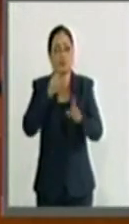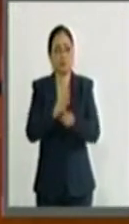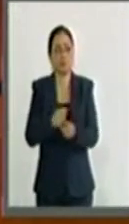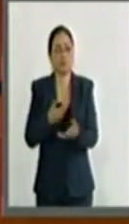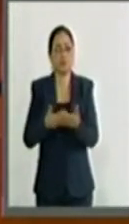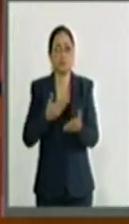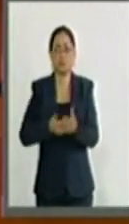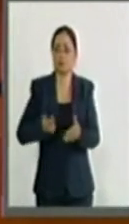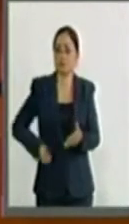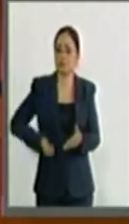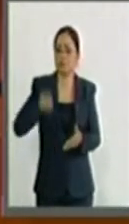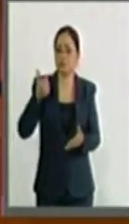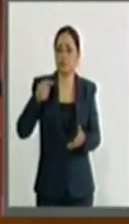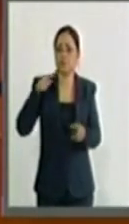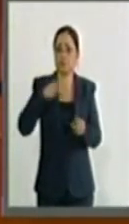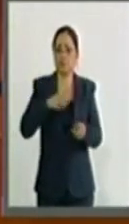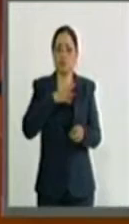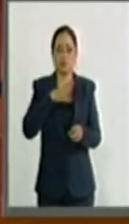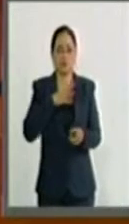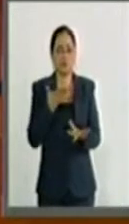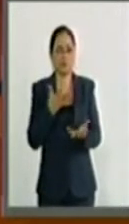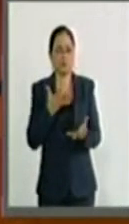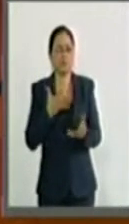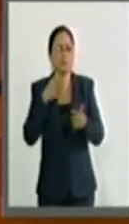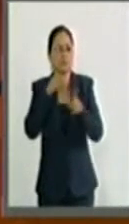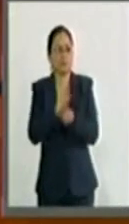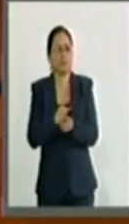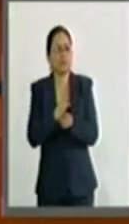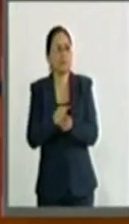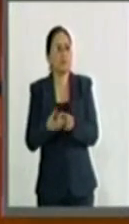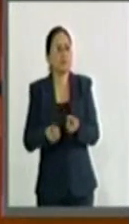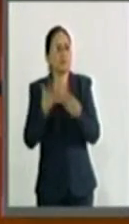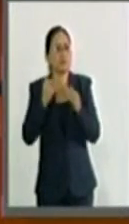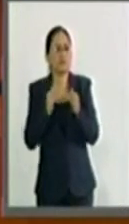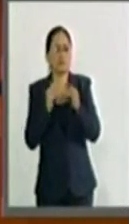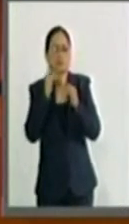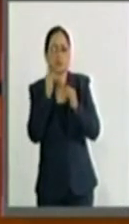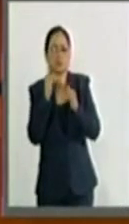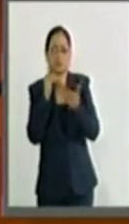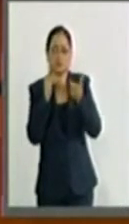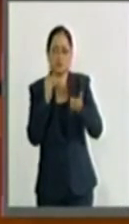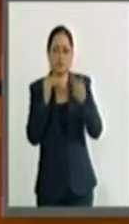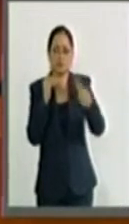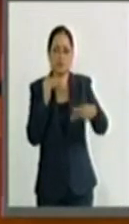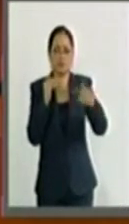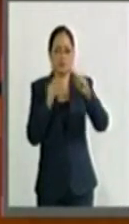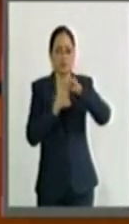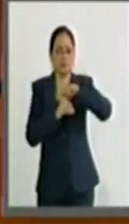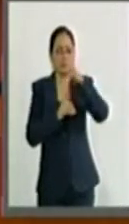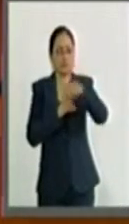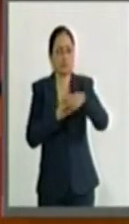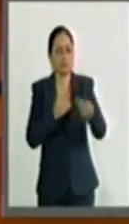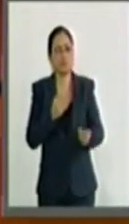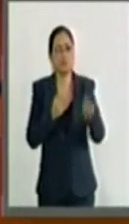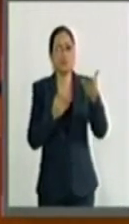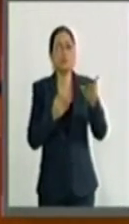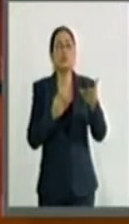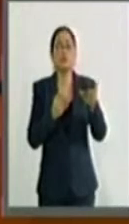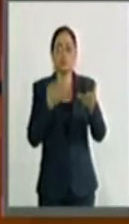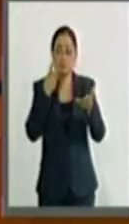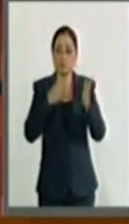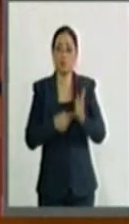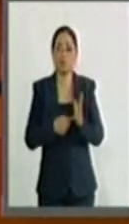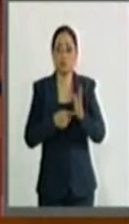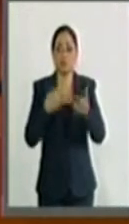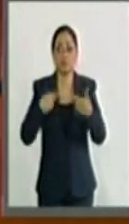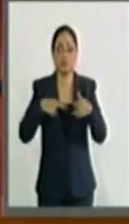primera vez un superávit primario en las finanzas públicas. Lo que representa